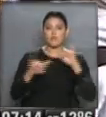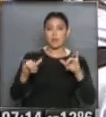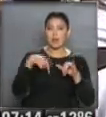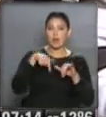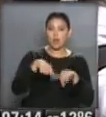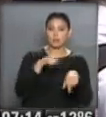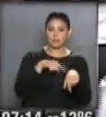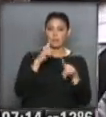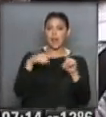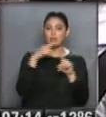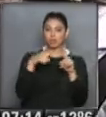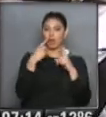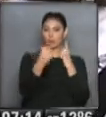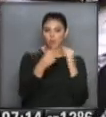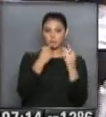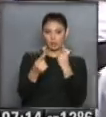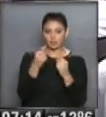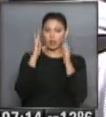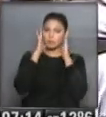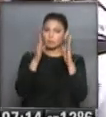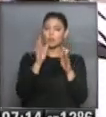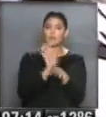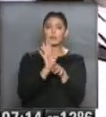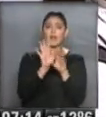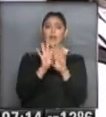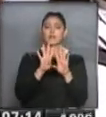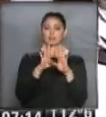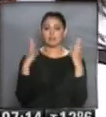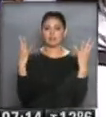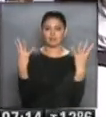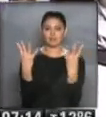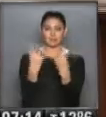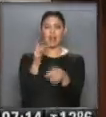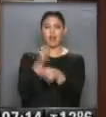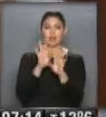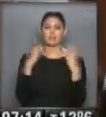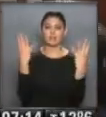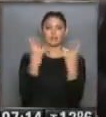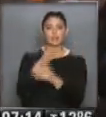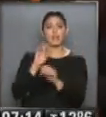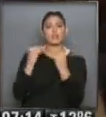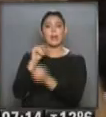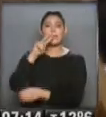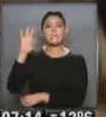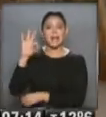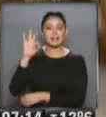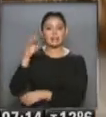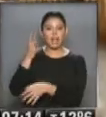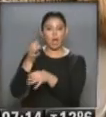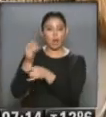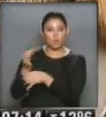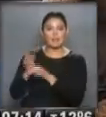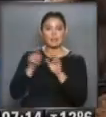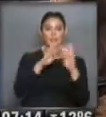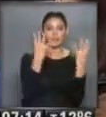al mediodía y consistirá fundamentalmente en un abrazo simbólico al Mariano Acosta y a otros 20 colegios que también se ven afectados